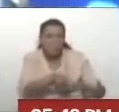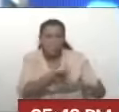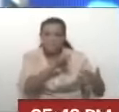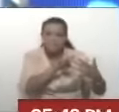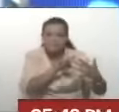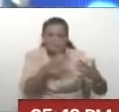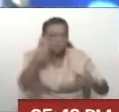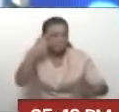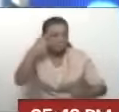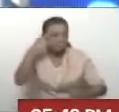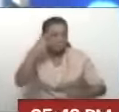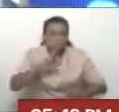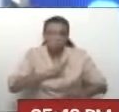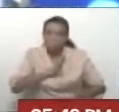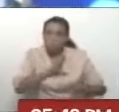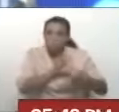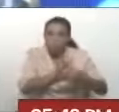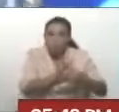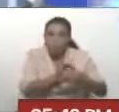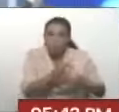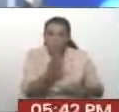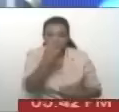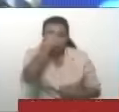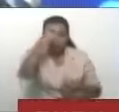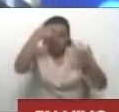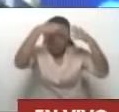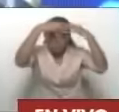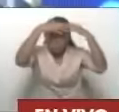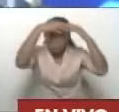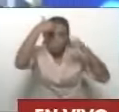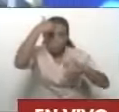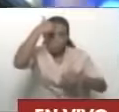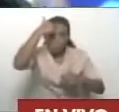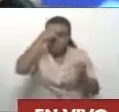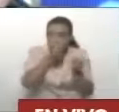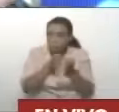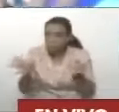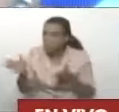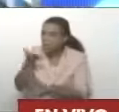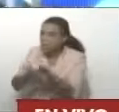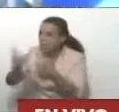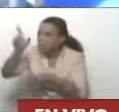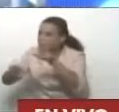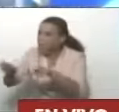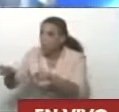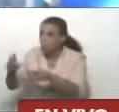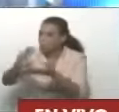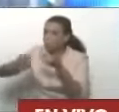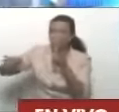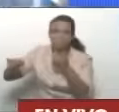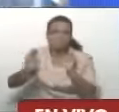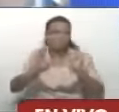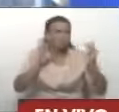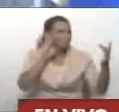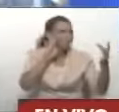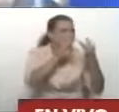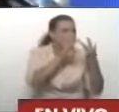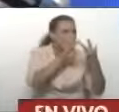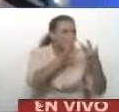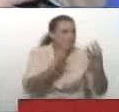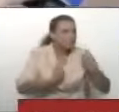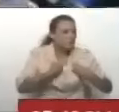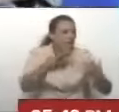termina por hacer que a uno le falta el vínculo, le falta el dispositivo y puede entrar en un estado realmente ansioso.